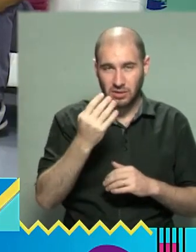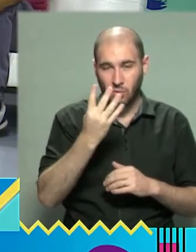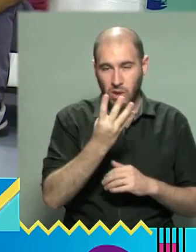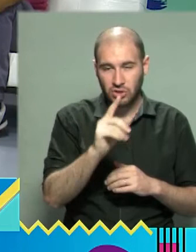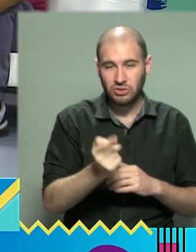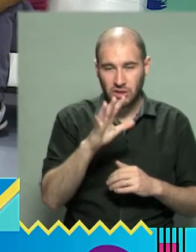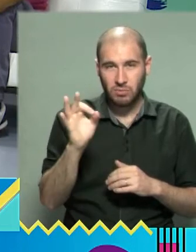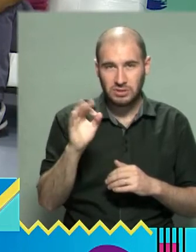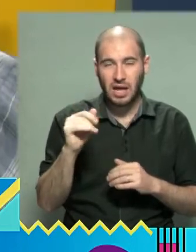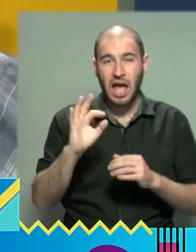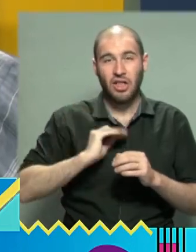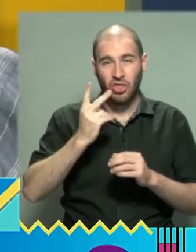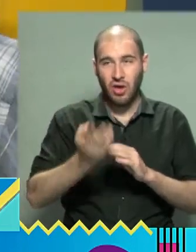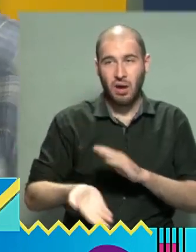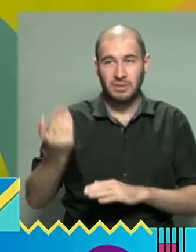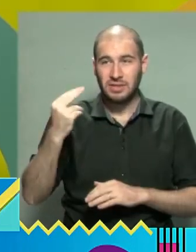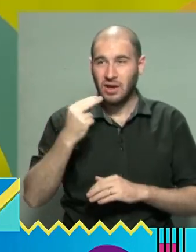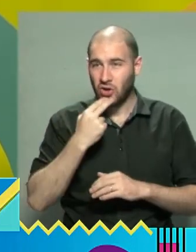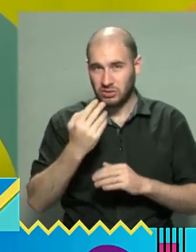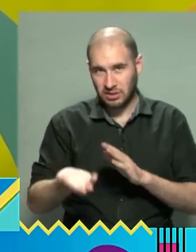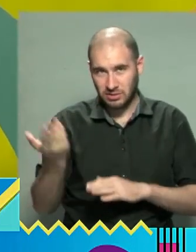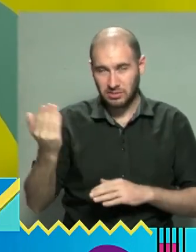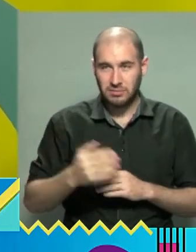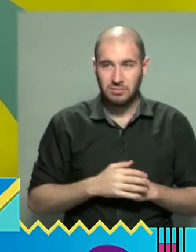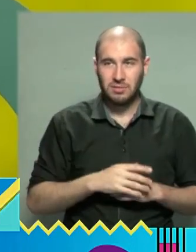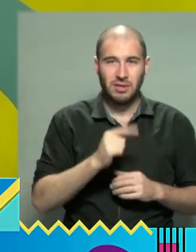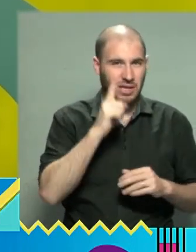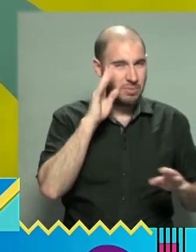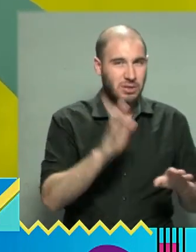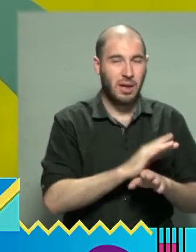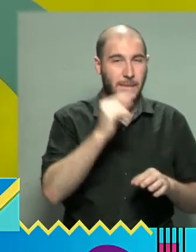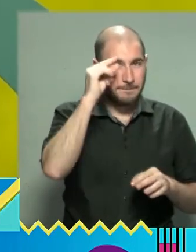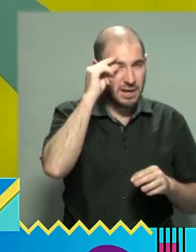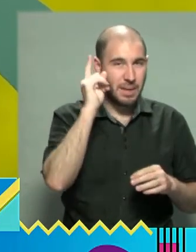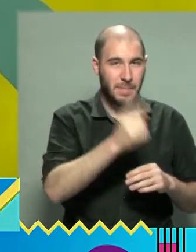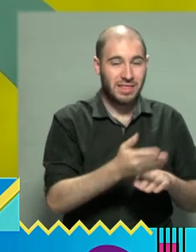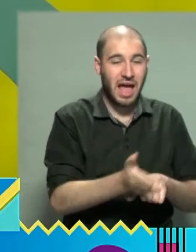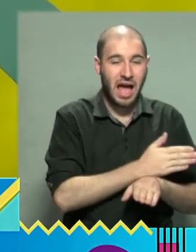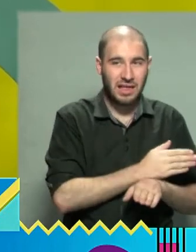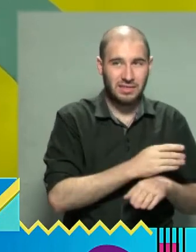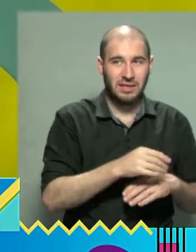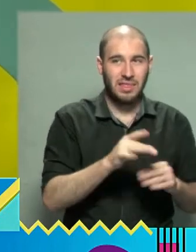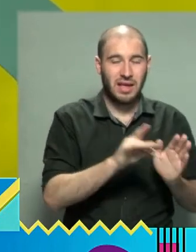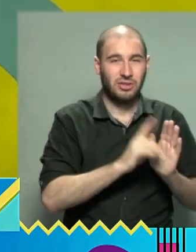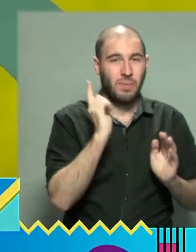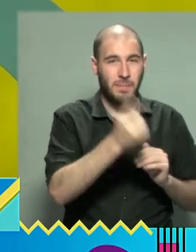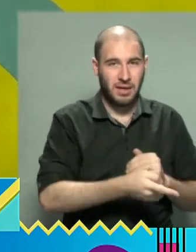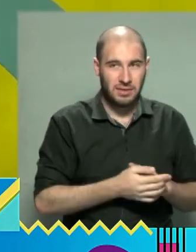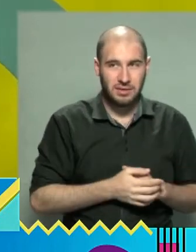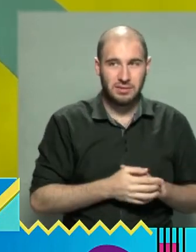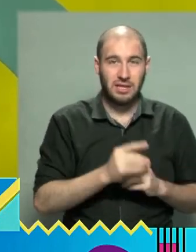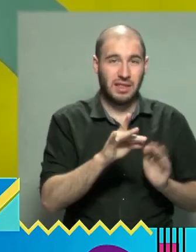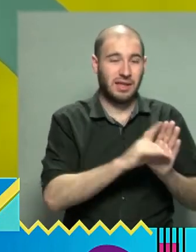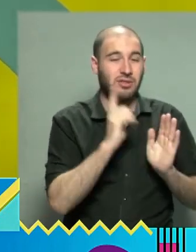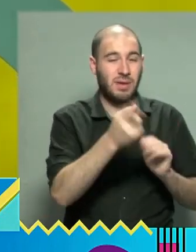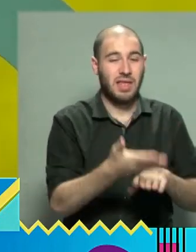4,50 a 11 pesos, en 2 años. No, escúchame, es años. un error porque Paco Pérez decretó antes, hizo un decreto antes de irse, hizo un decreto